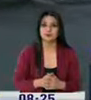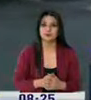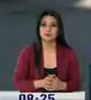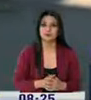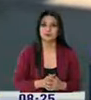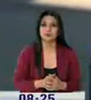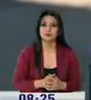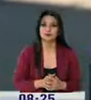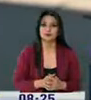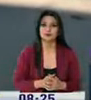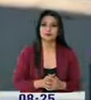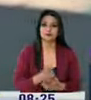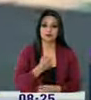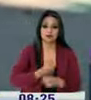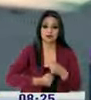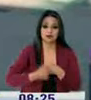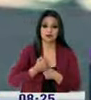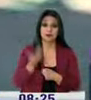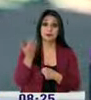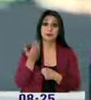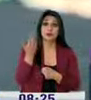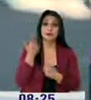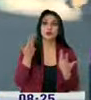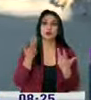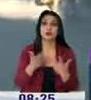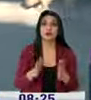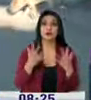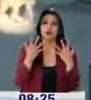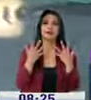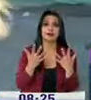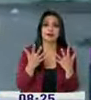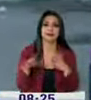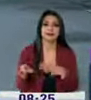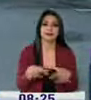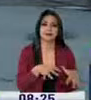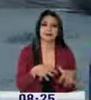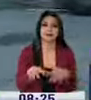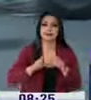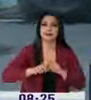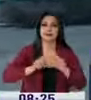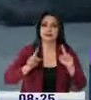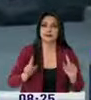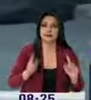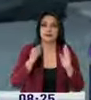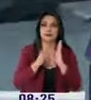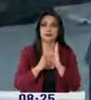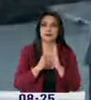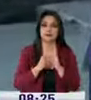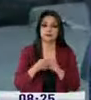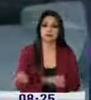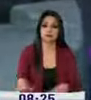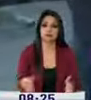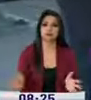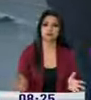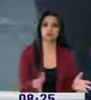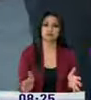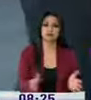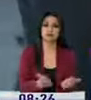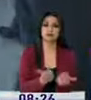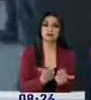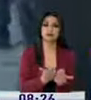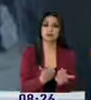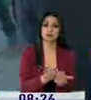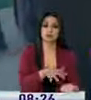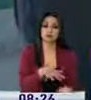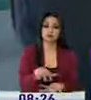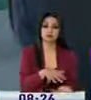mira, desde el año anterior hemos venido realizando algunas obras, como son el centro de desechos sólidos, que se encuentra